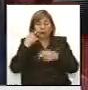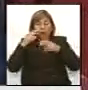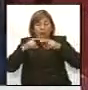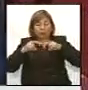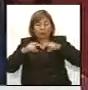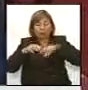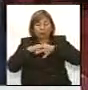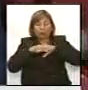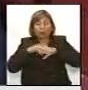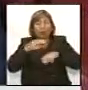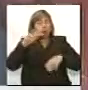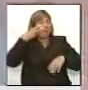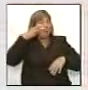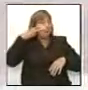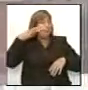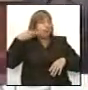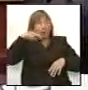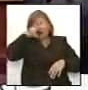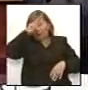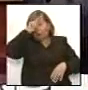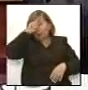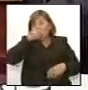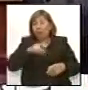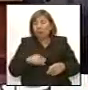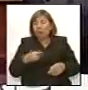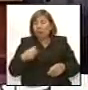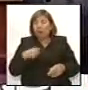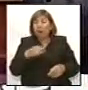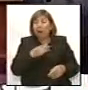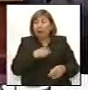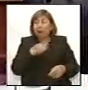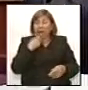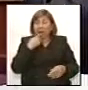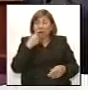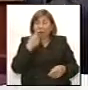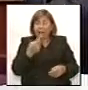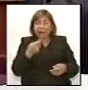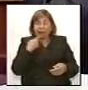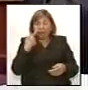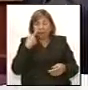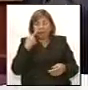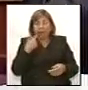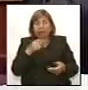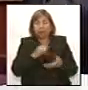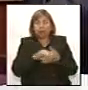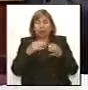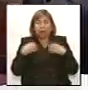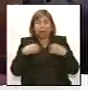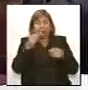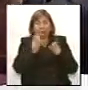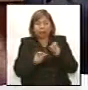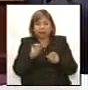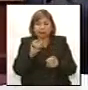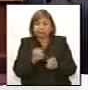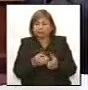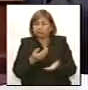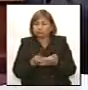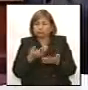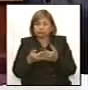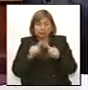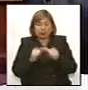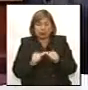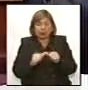de la Amazonía Peruana. Los miembros estos que acabo de mencionar del Consejo Superior, por ser personas jurídicas, su permanencia